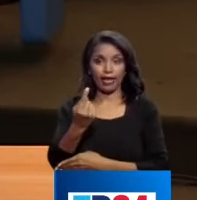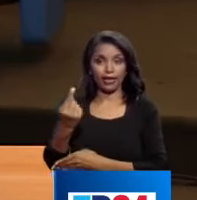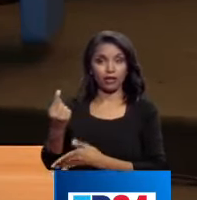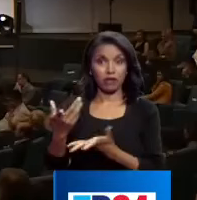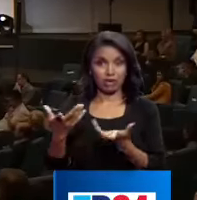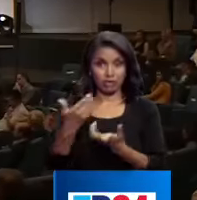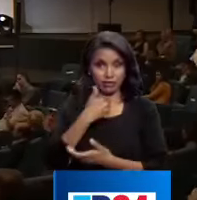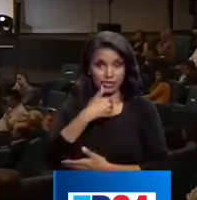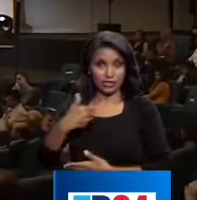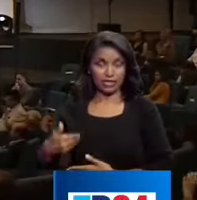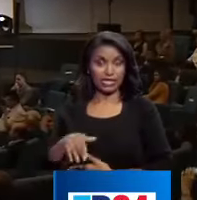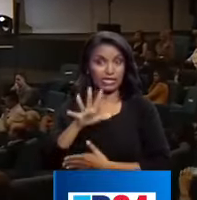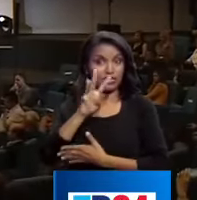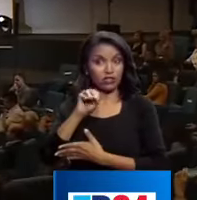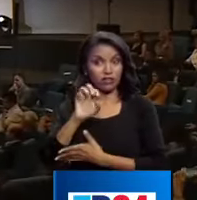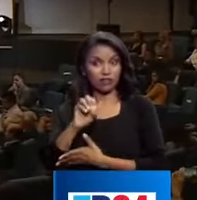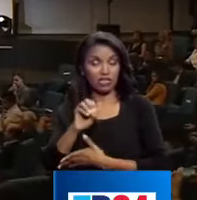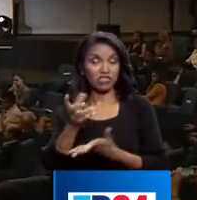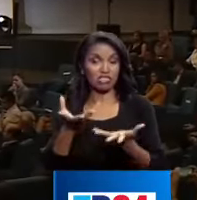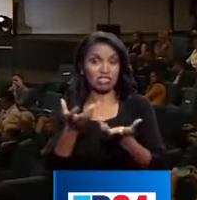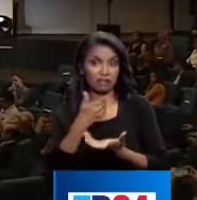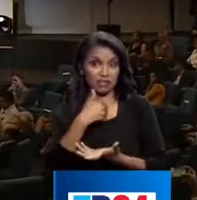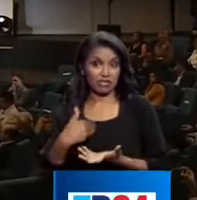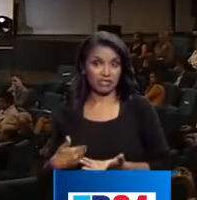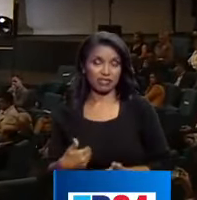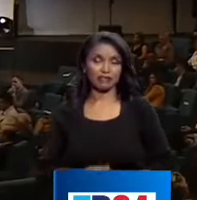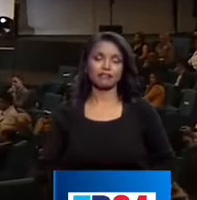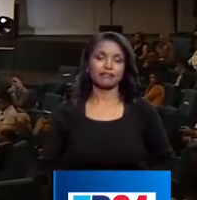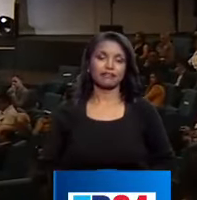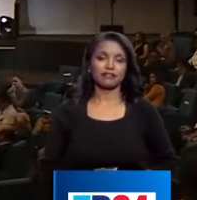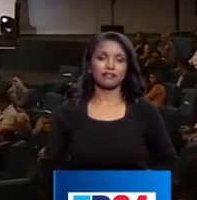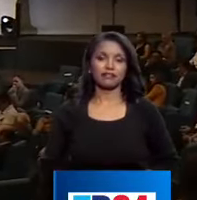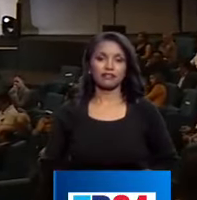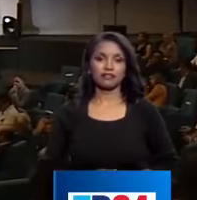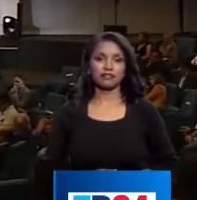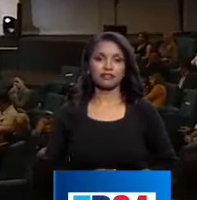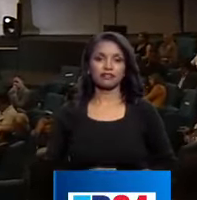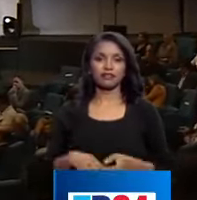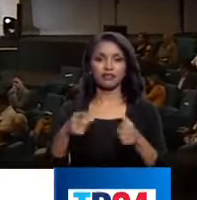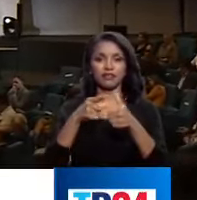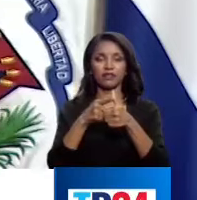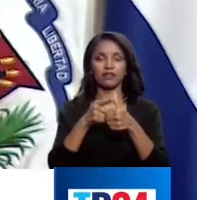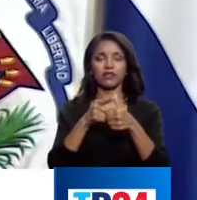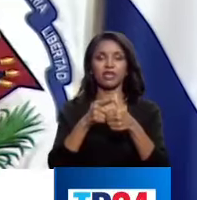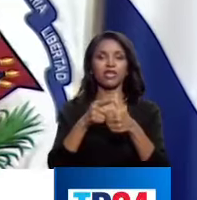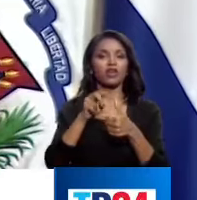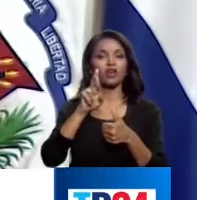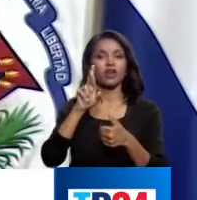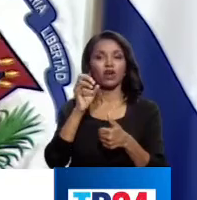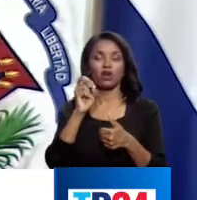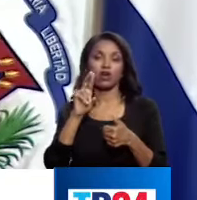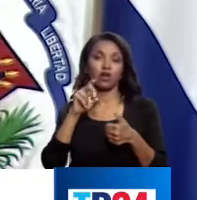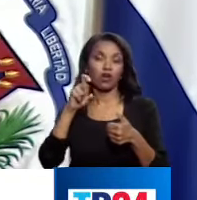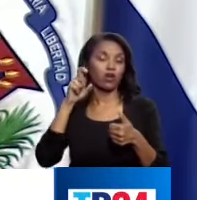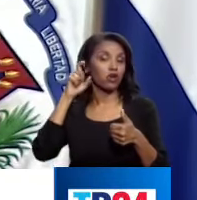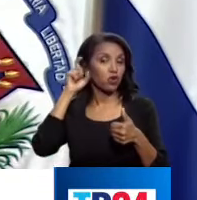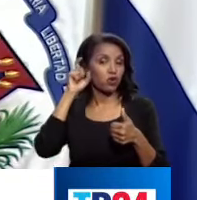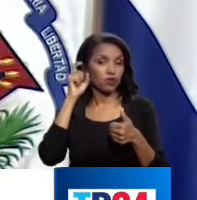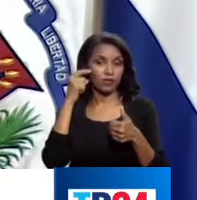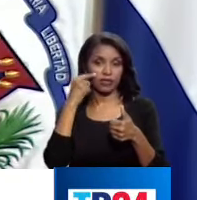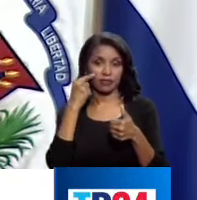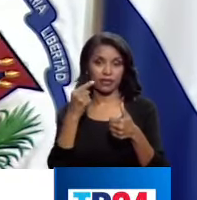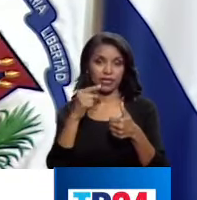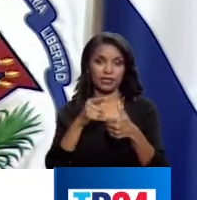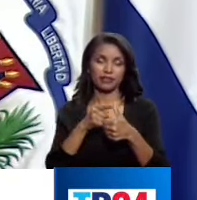candidatas que este 5 de mayo aspiran a la presidencia de la República. Señor Rómulo Rux, por el Partido Cambio Democrático y